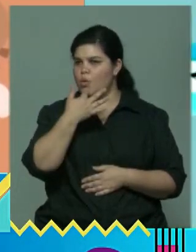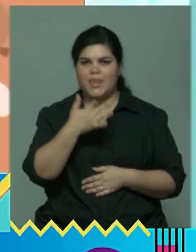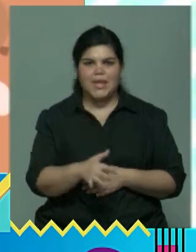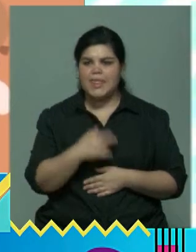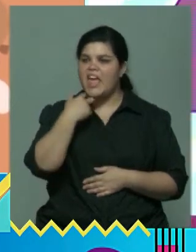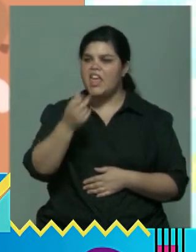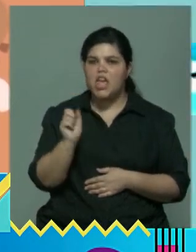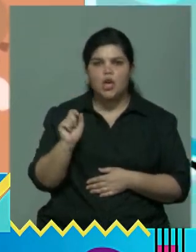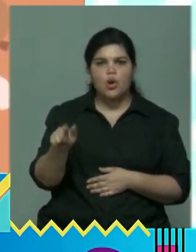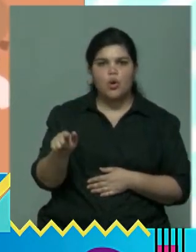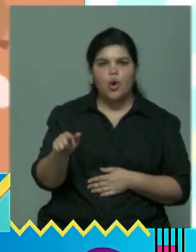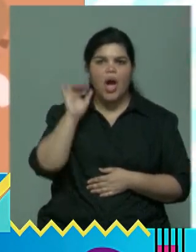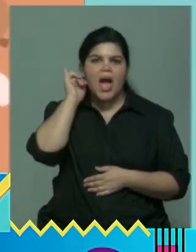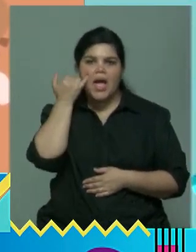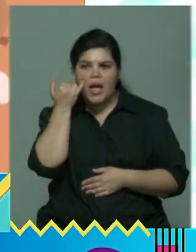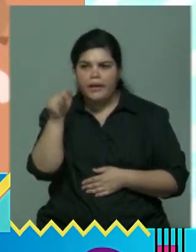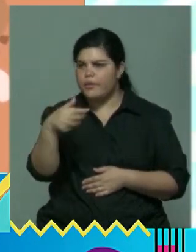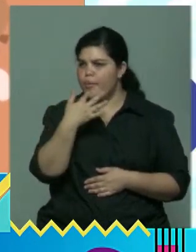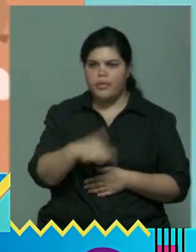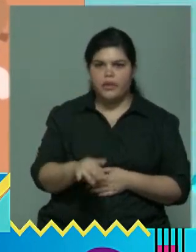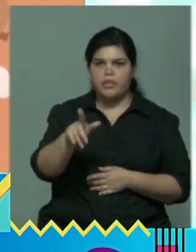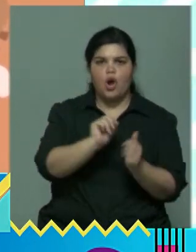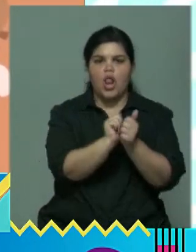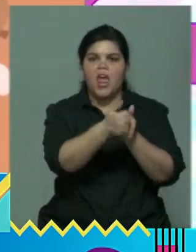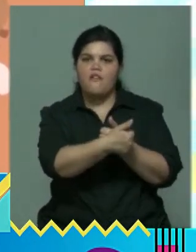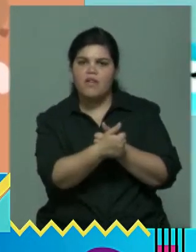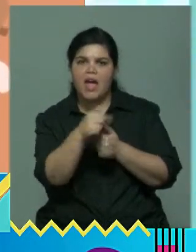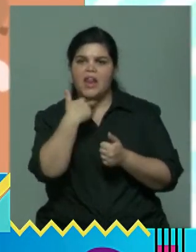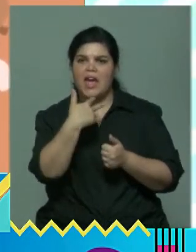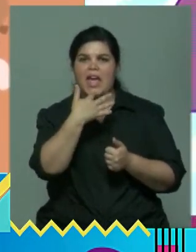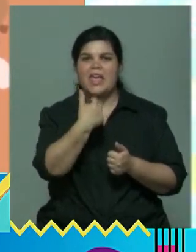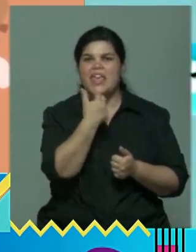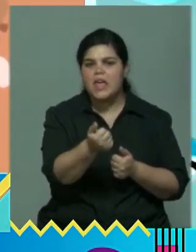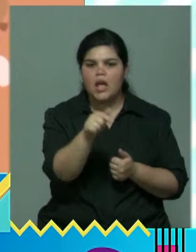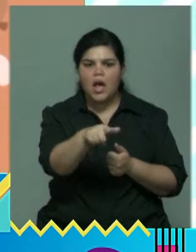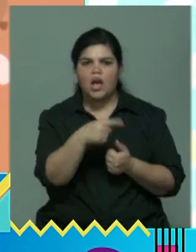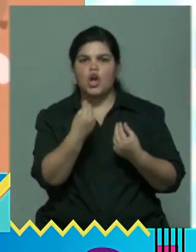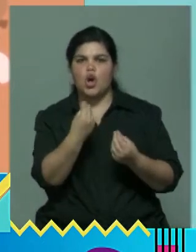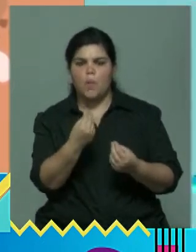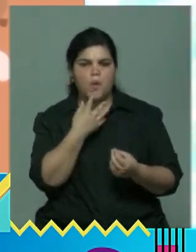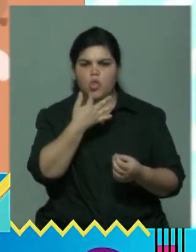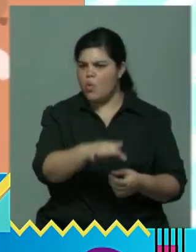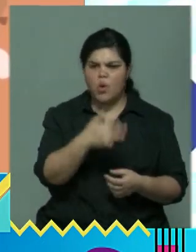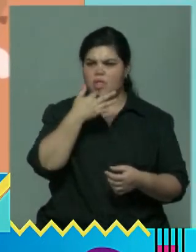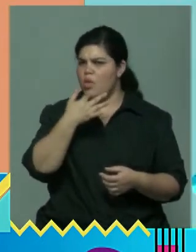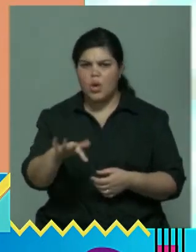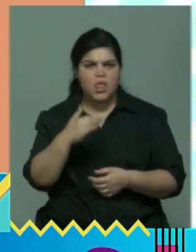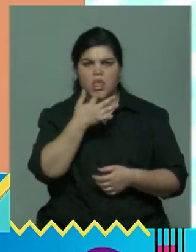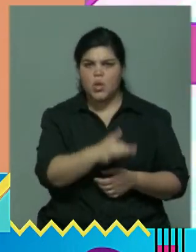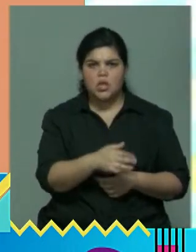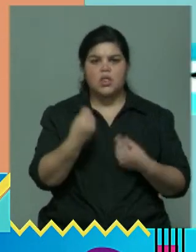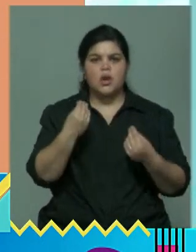su hijo que es gay o que es lesbiana, o inclusive las intersexualidades, o sea, hay que empezar a hablar de las